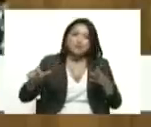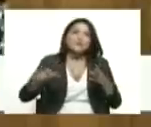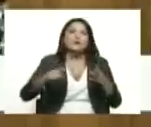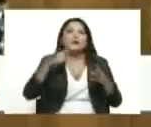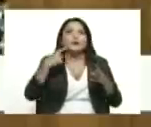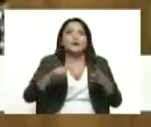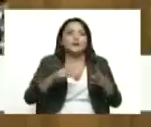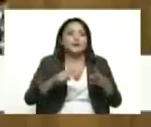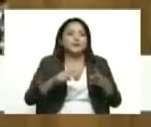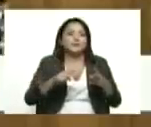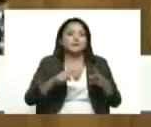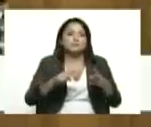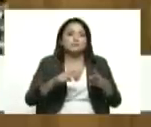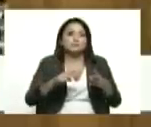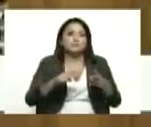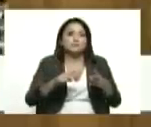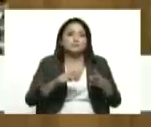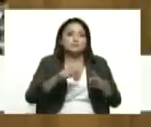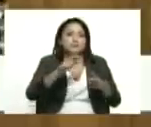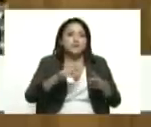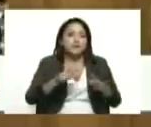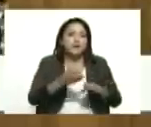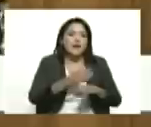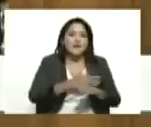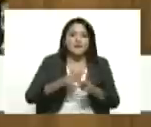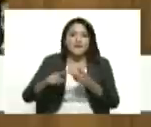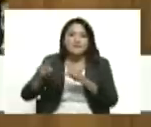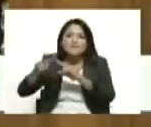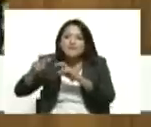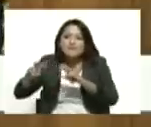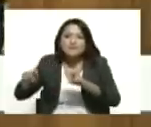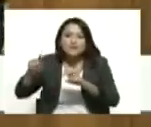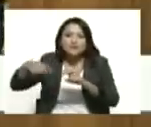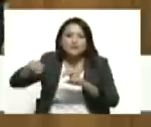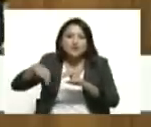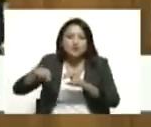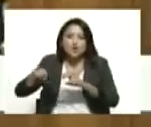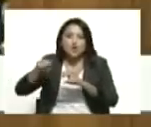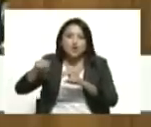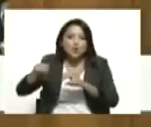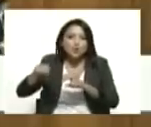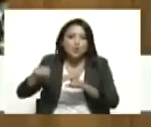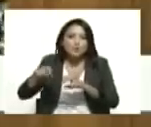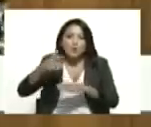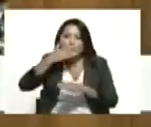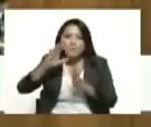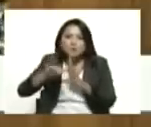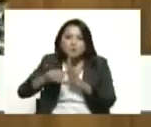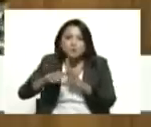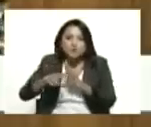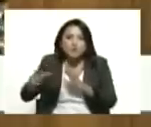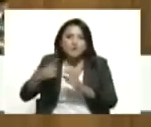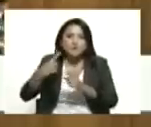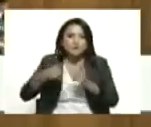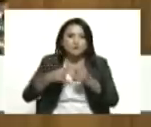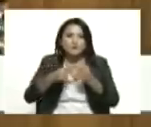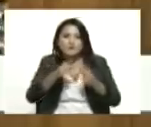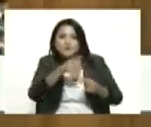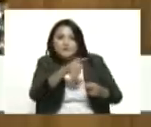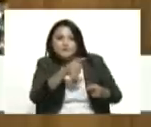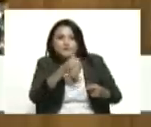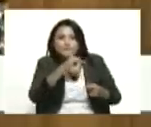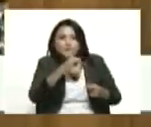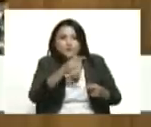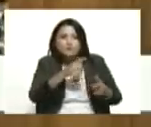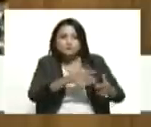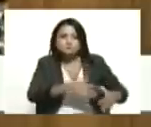relacionada directo o indirectamente con una persona investigada o sometida a una acción de extinción de dominio y que exista información razonable de que dicho incremento